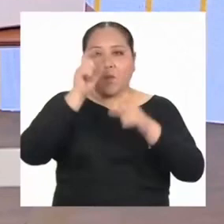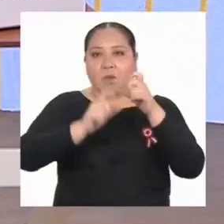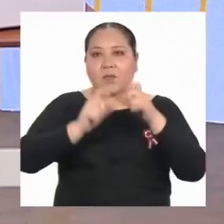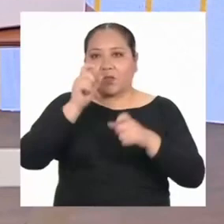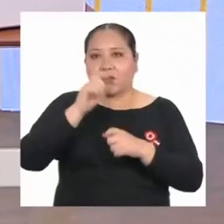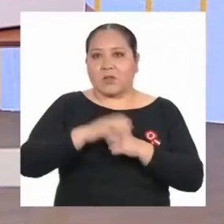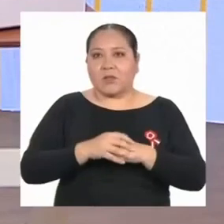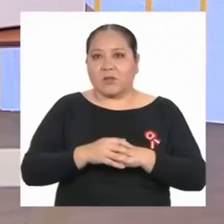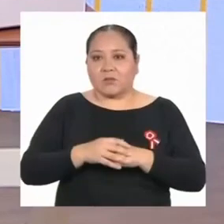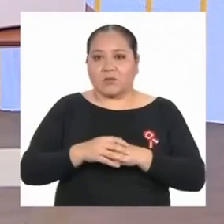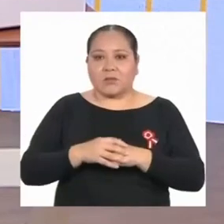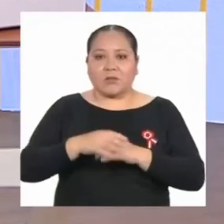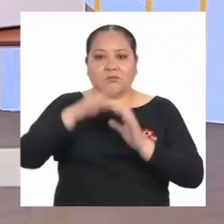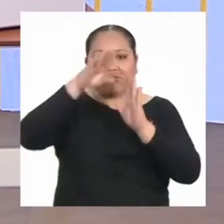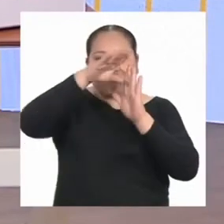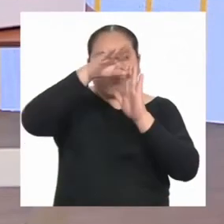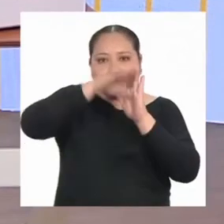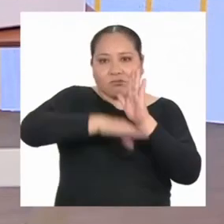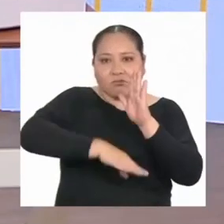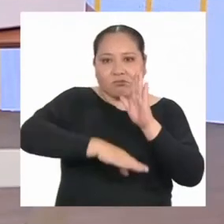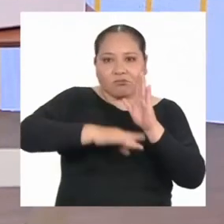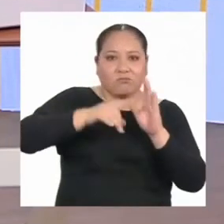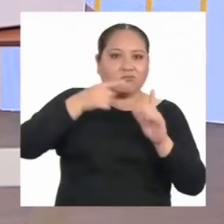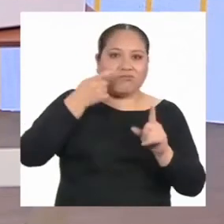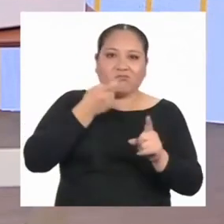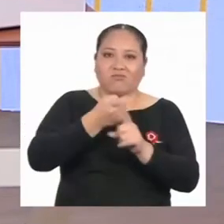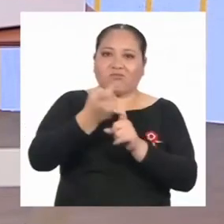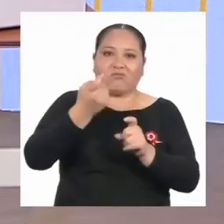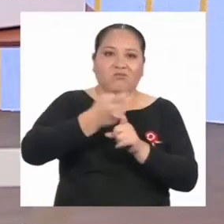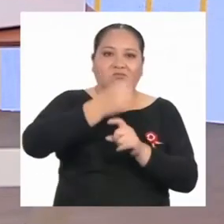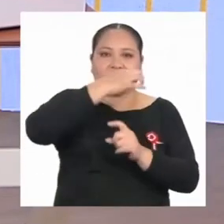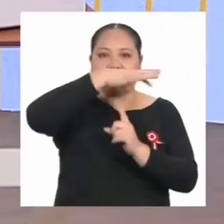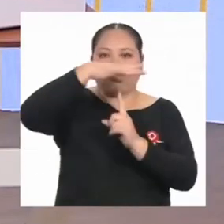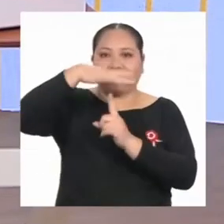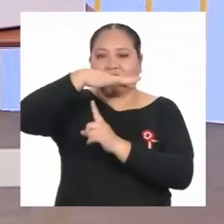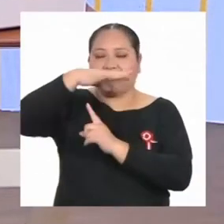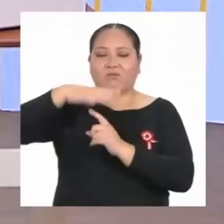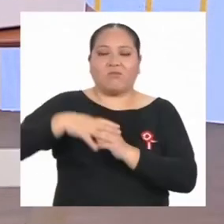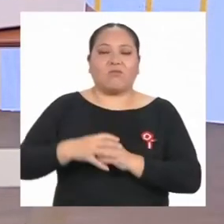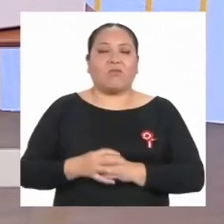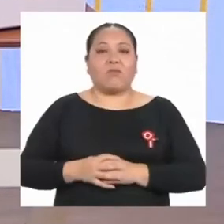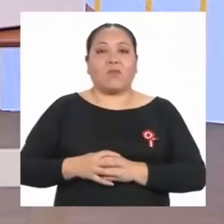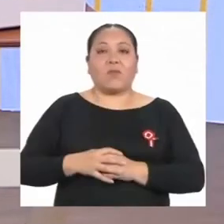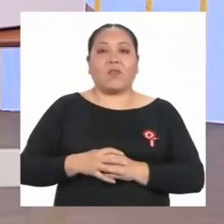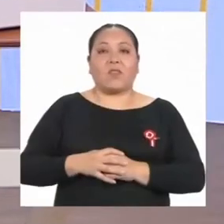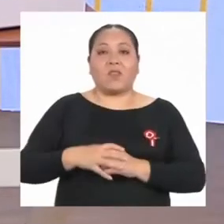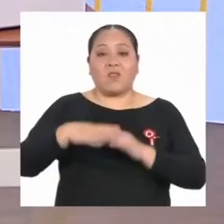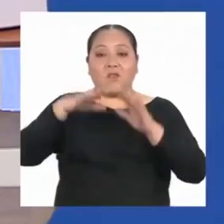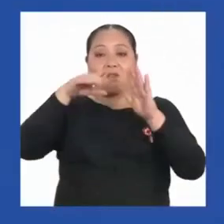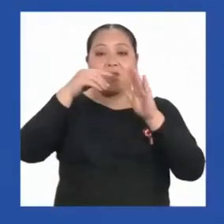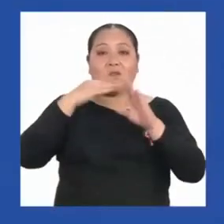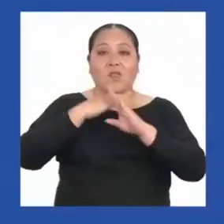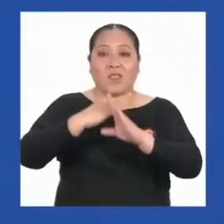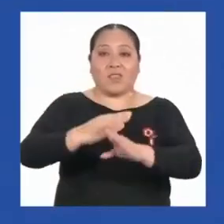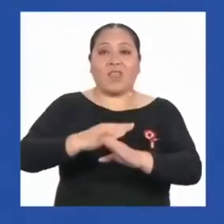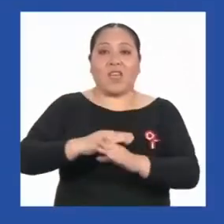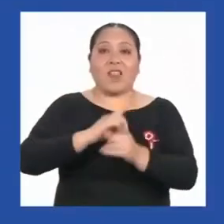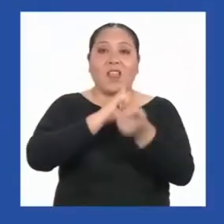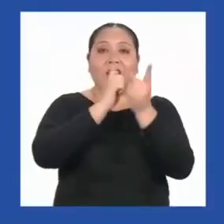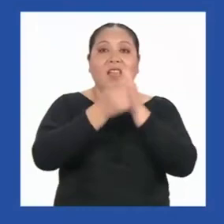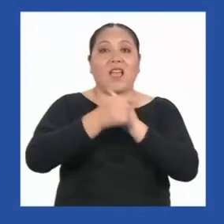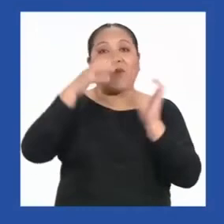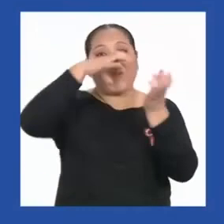reducir nuestro impacto negativo en el ambiente y frenar el cambio climático. ¡Chao!